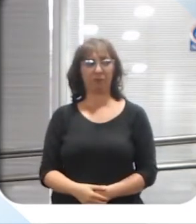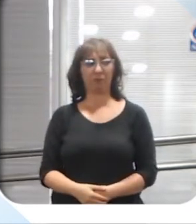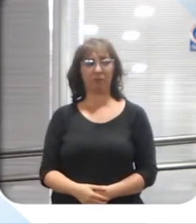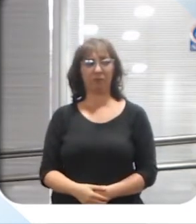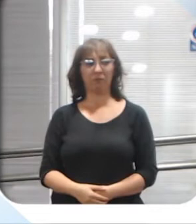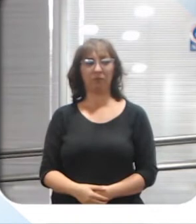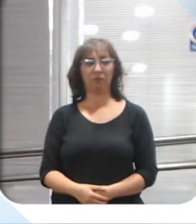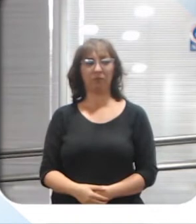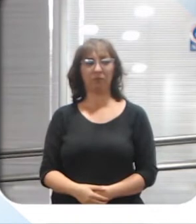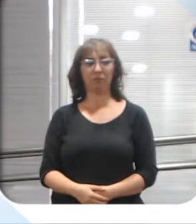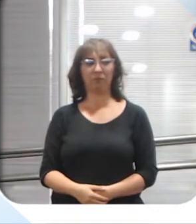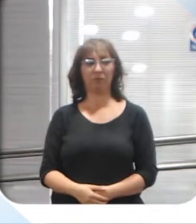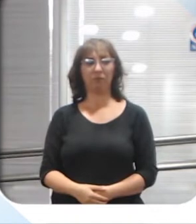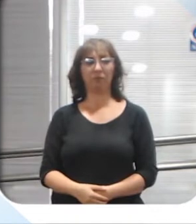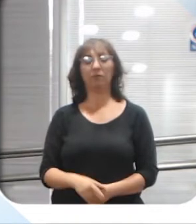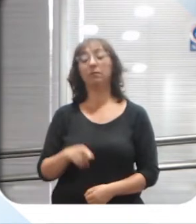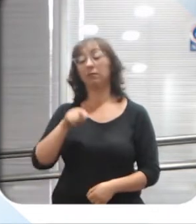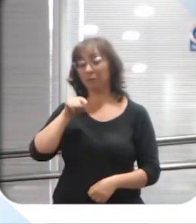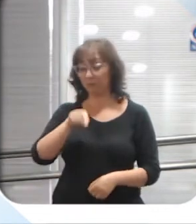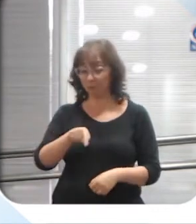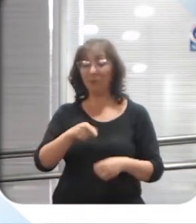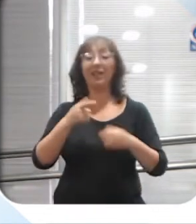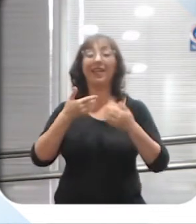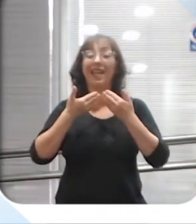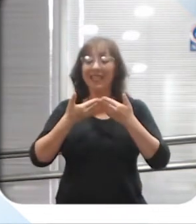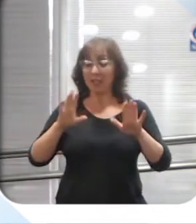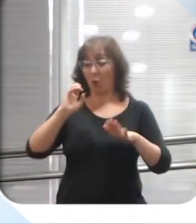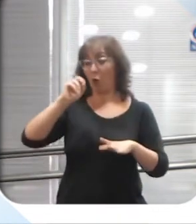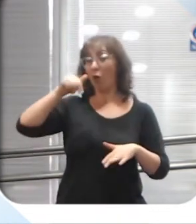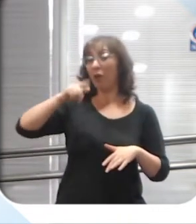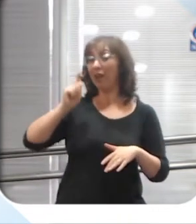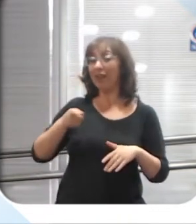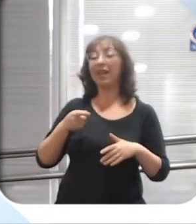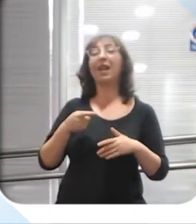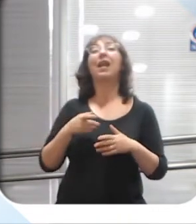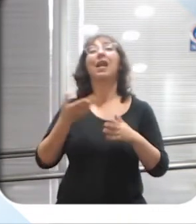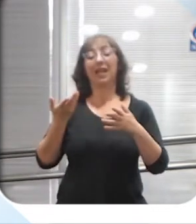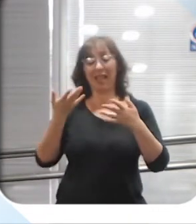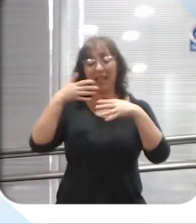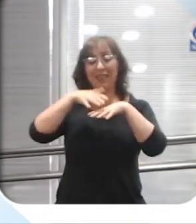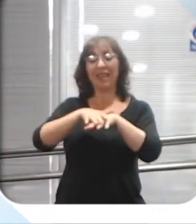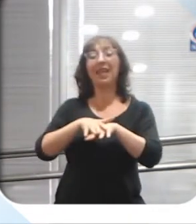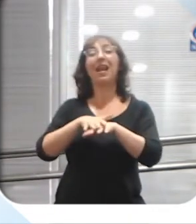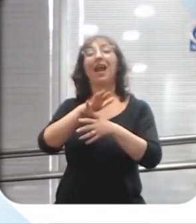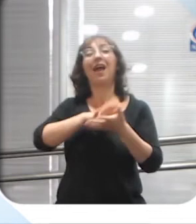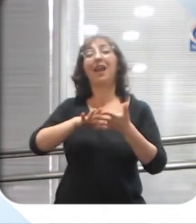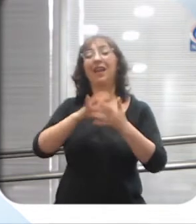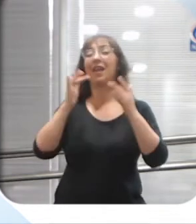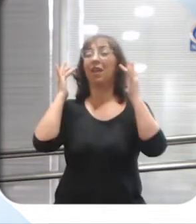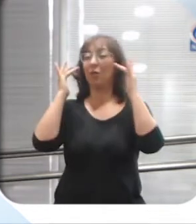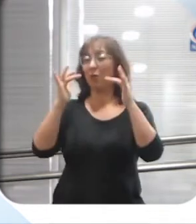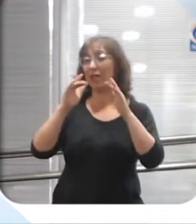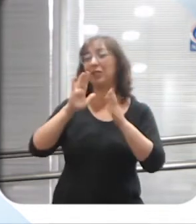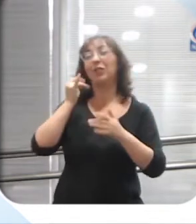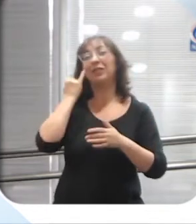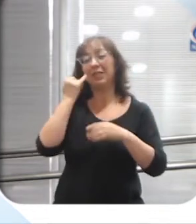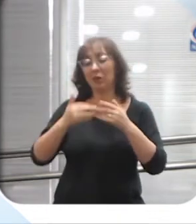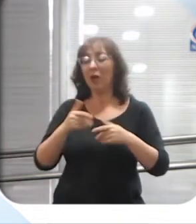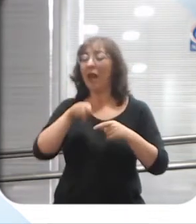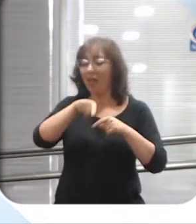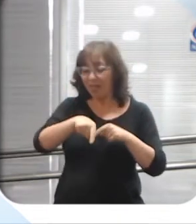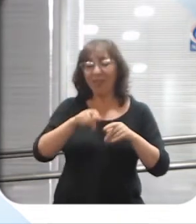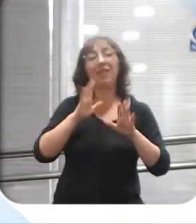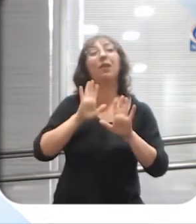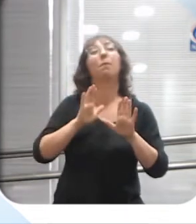En base a esto, nosotros en iniciativas creamos el área de educación integral en la sexualidad para poder empezar